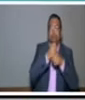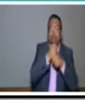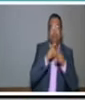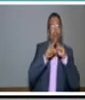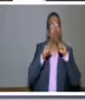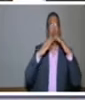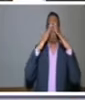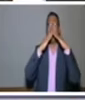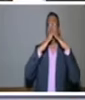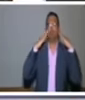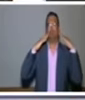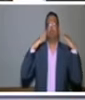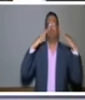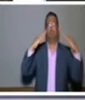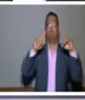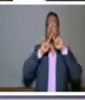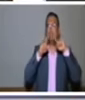en espacios comerciales.